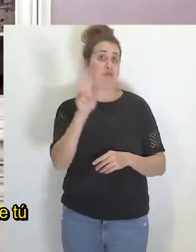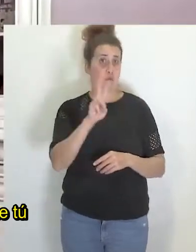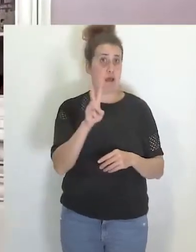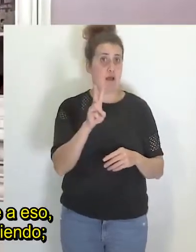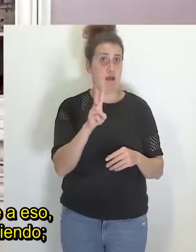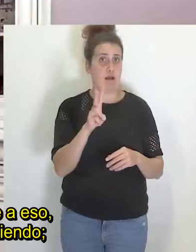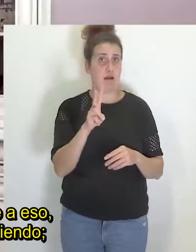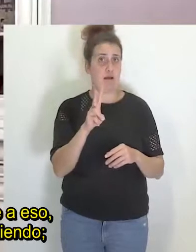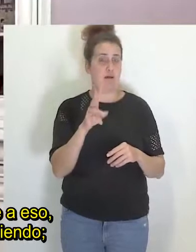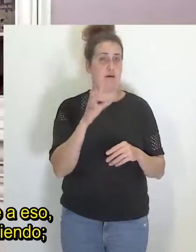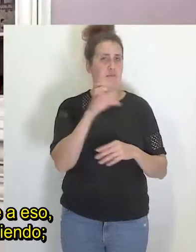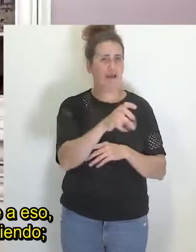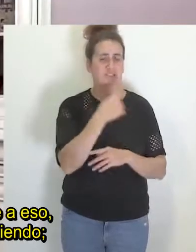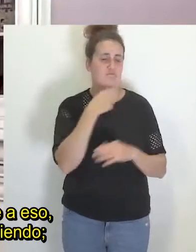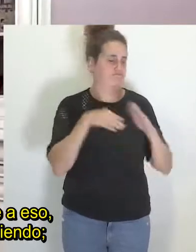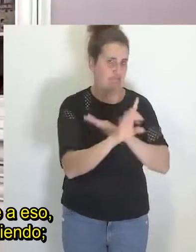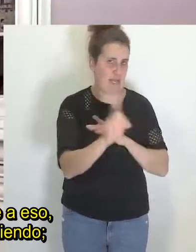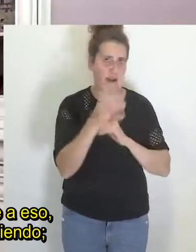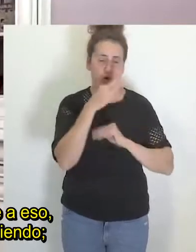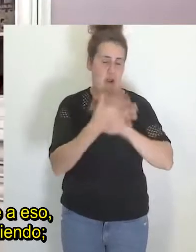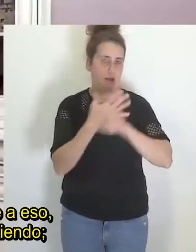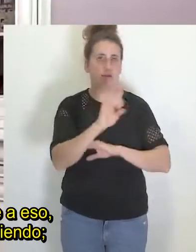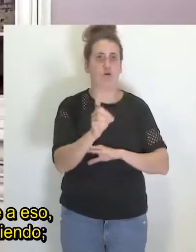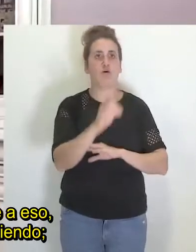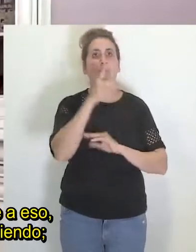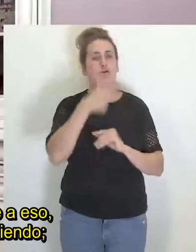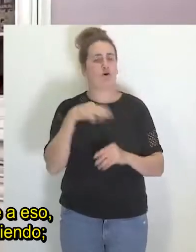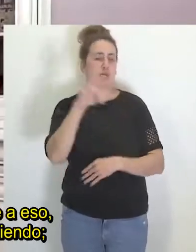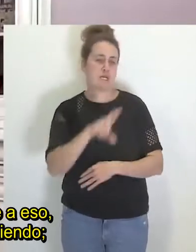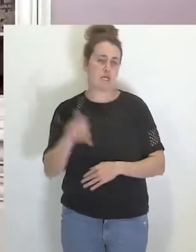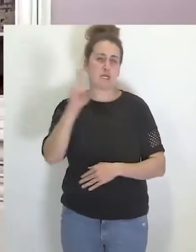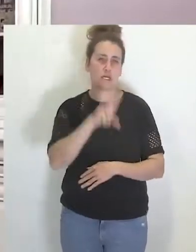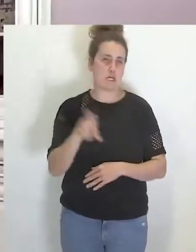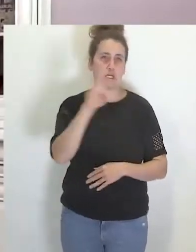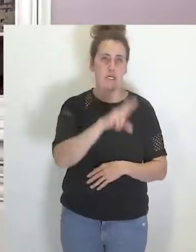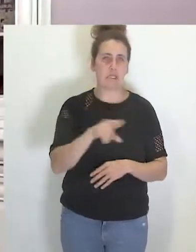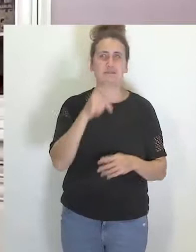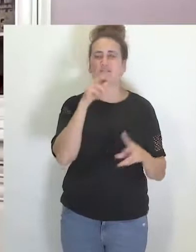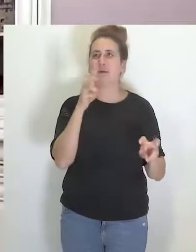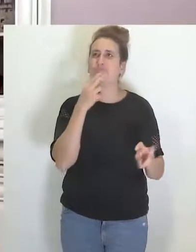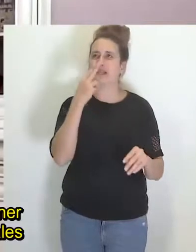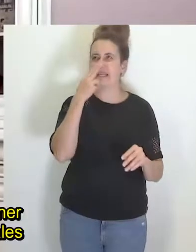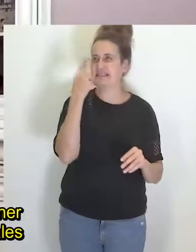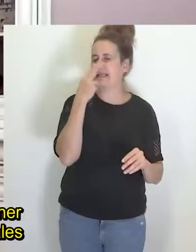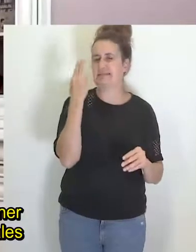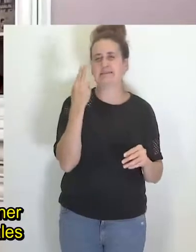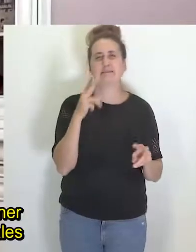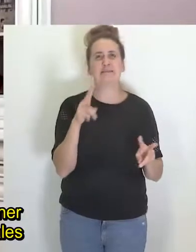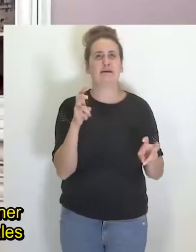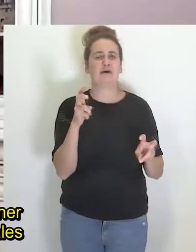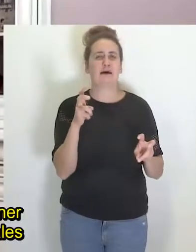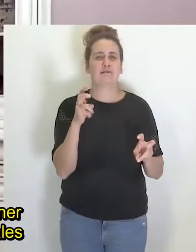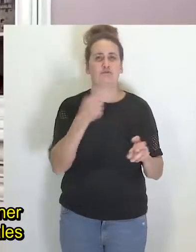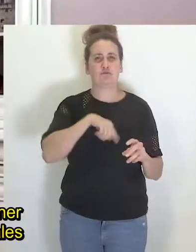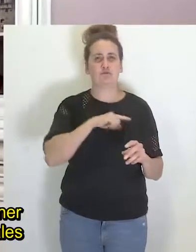no vamos a entrar evidentemente a eso, pero por algo que yo vengo repitiendo, ¿no? El poco interés, más allá